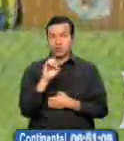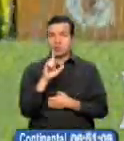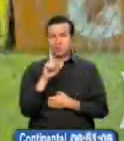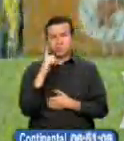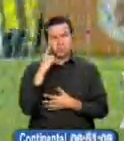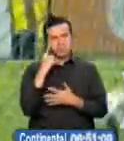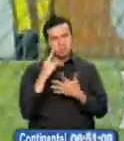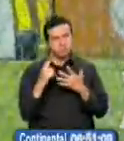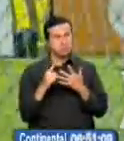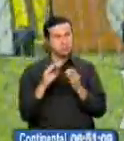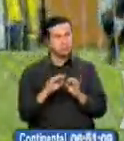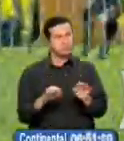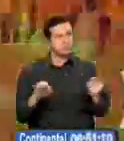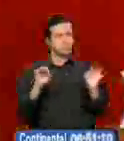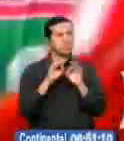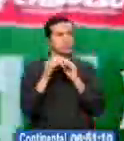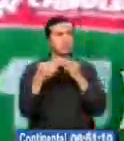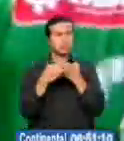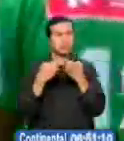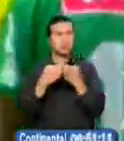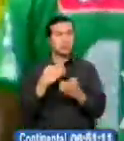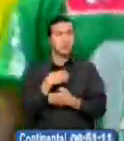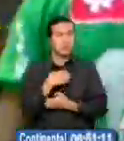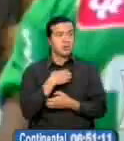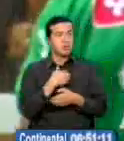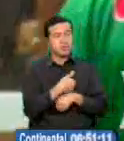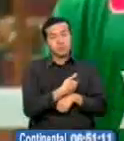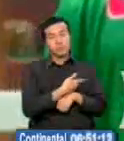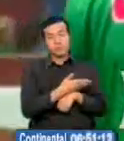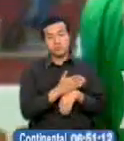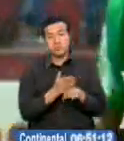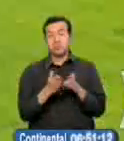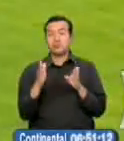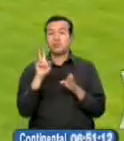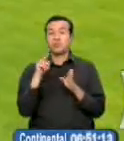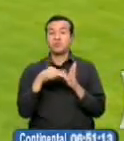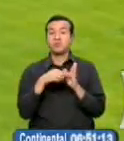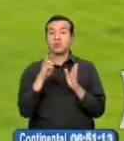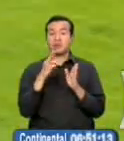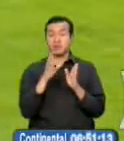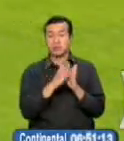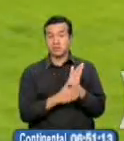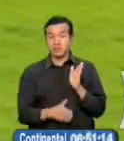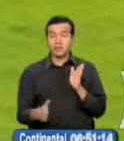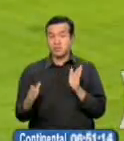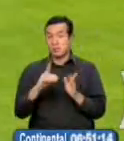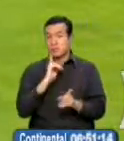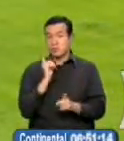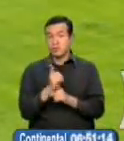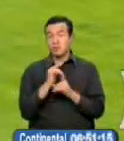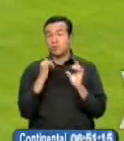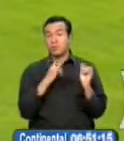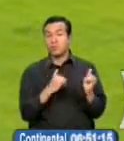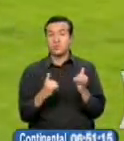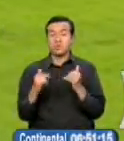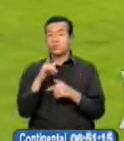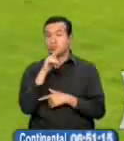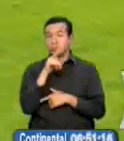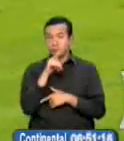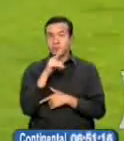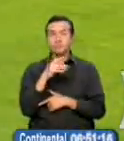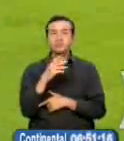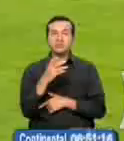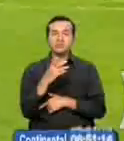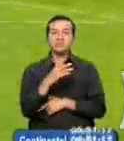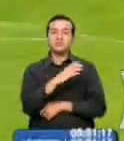cosas que resaltar de este equipo de Barcelona durante toda la temporada 2016. Y por supuesto, entre los jugadores está el capitán